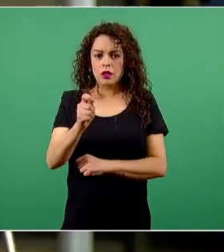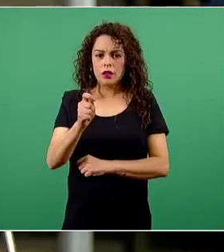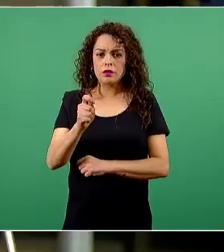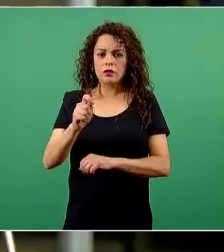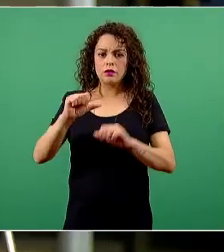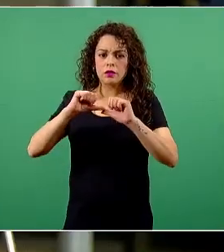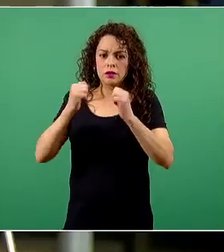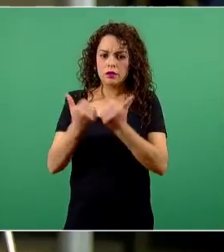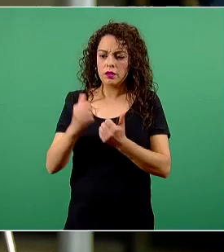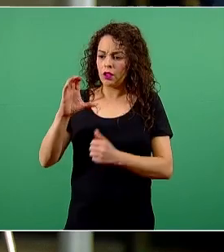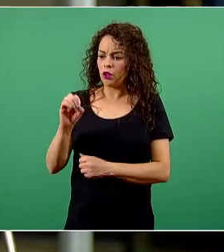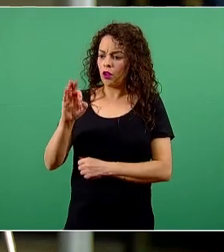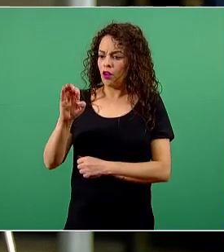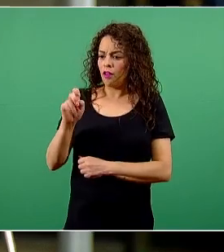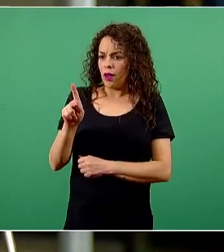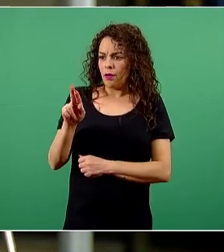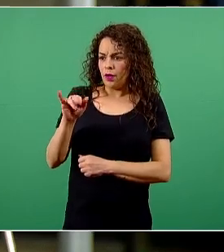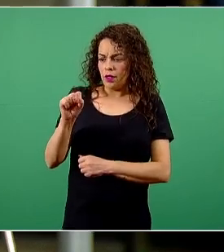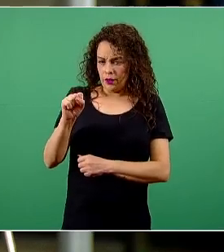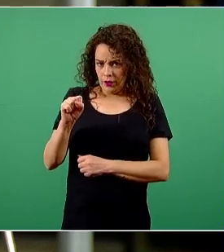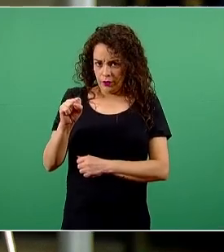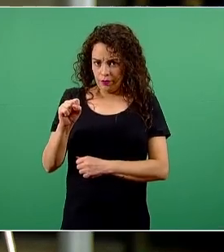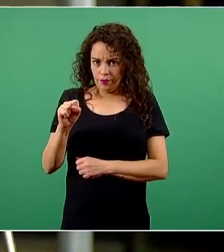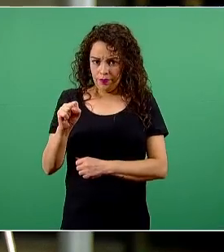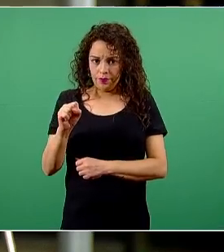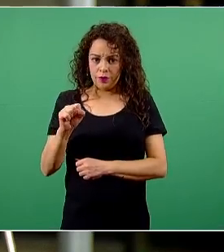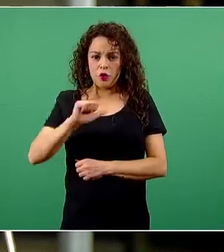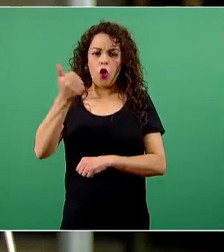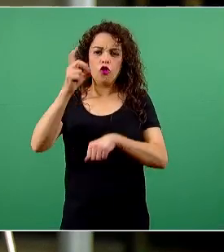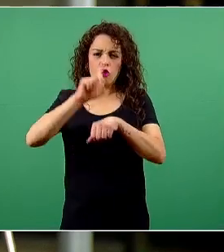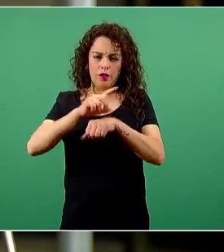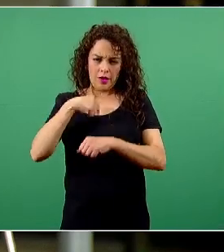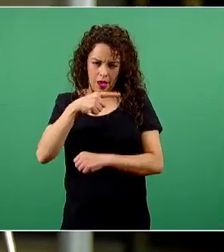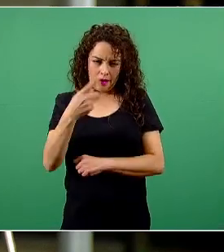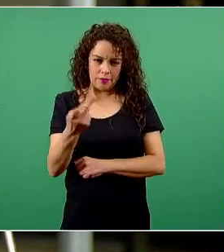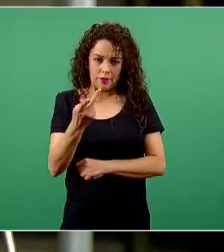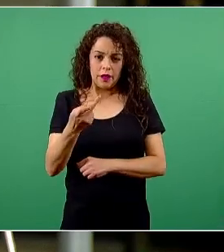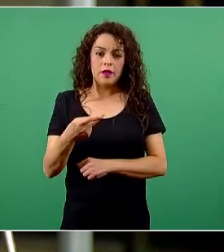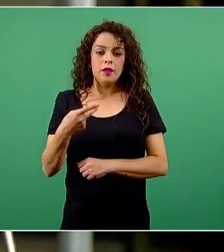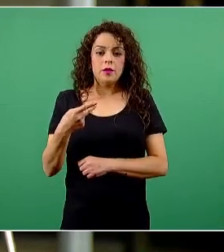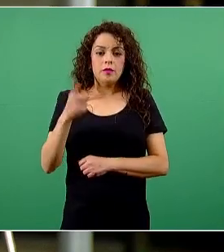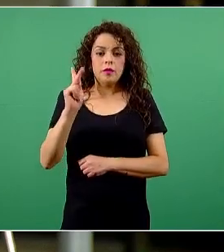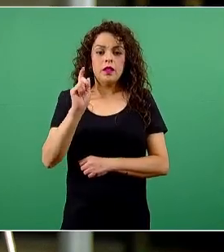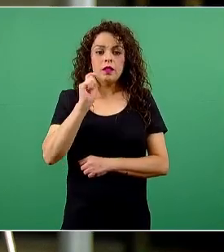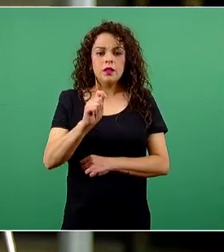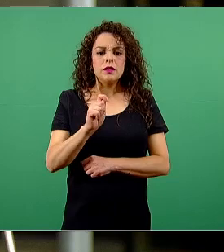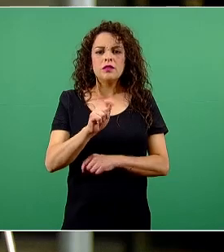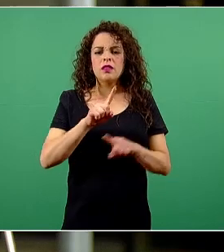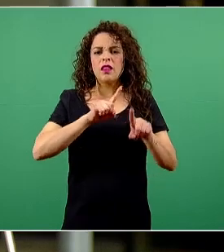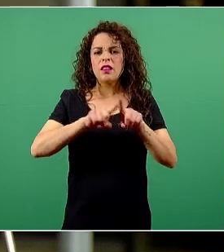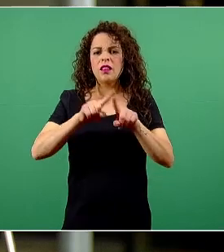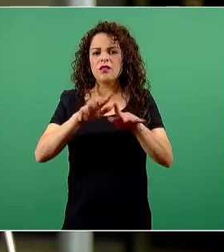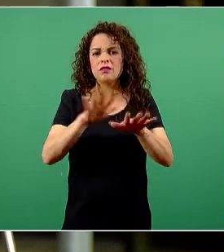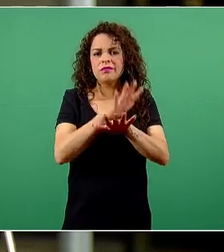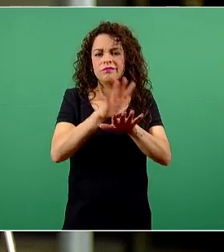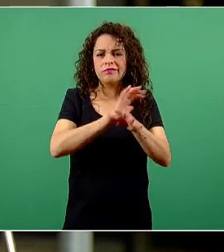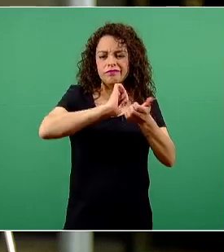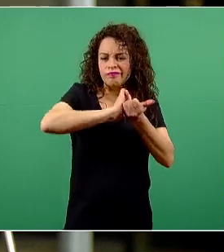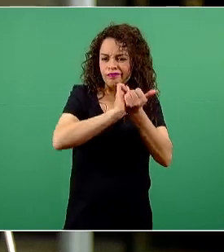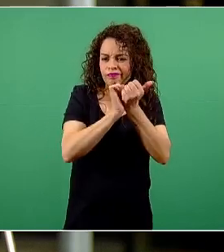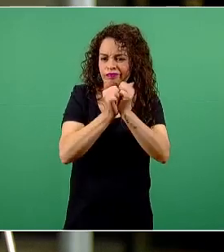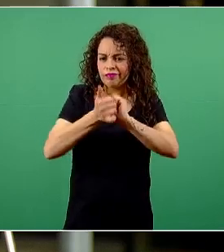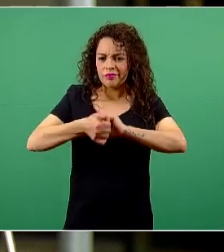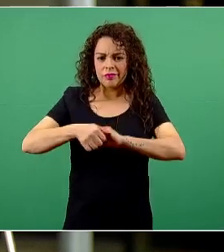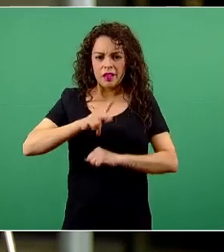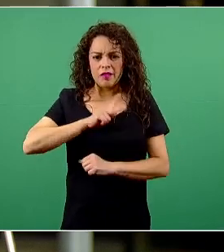hacer otro día para no acaparar. Pero sí, bueno, esta de las variantes que